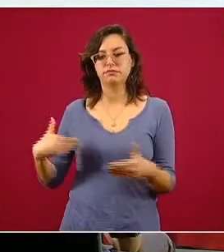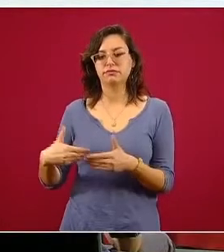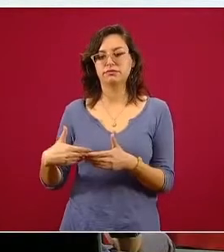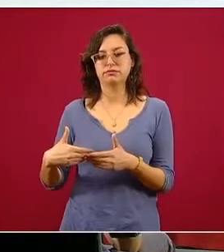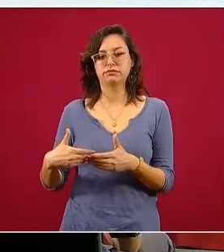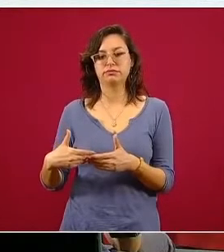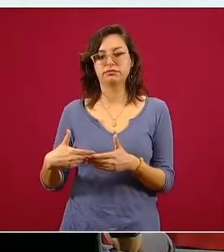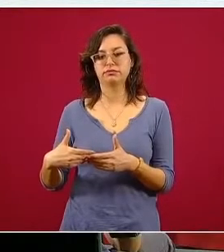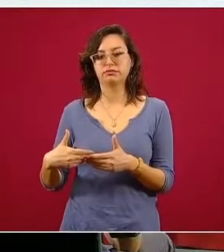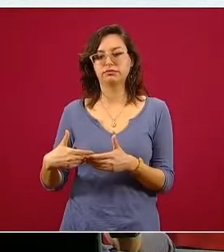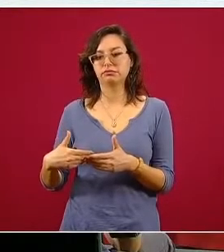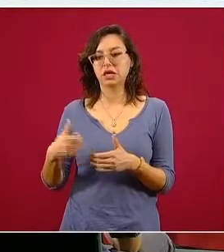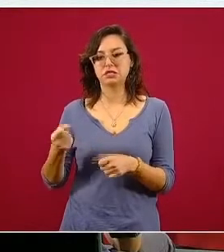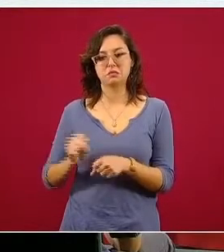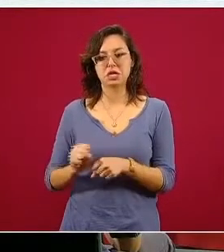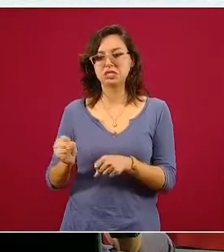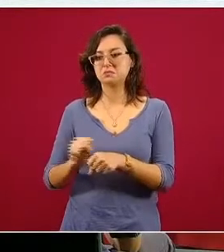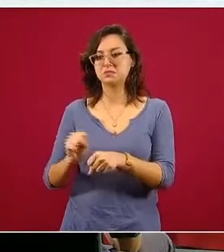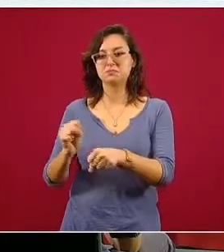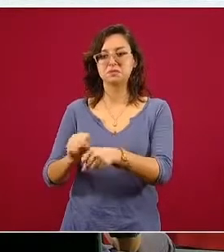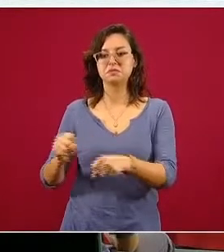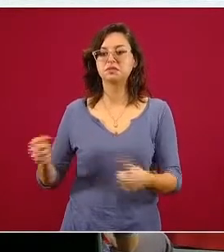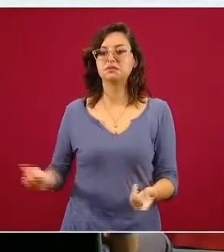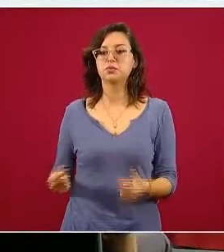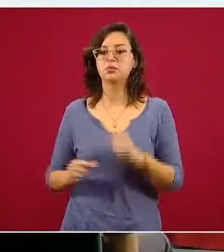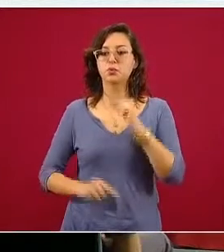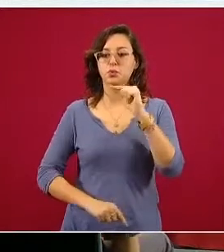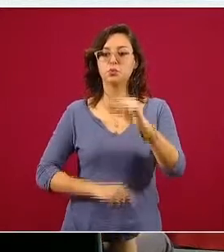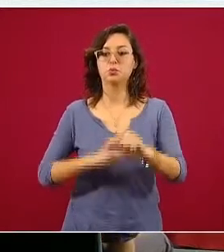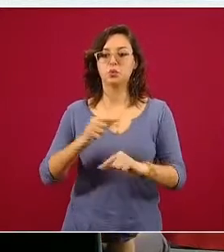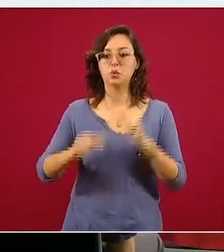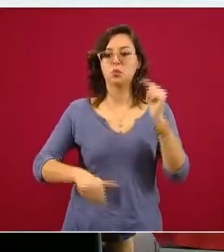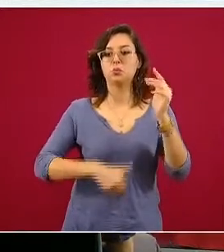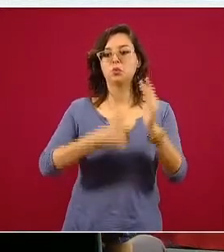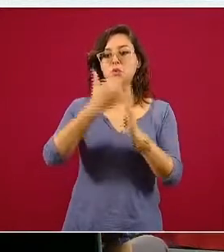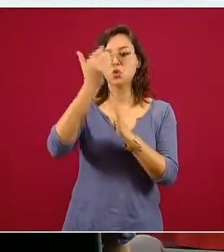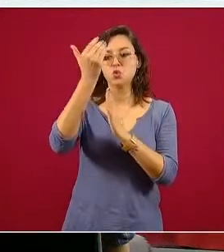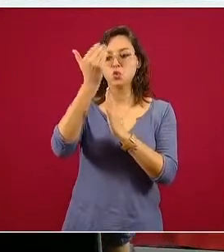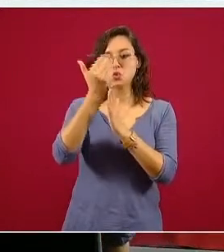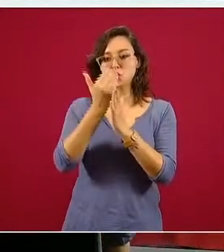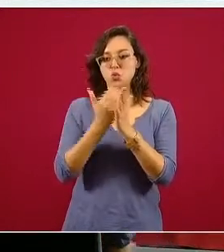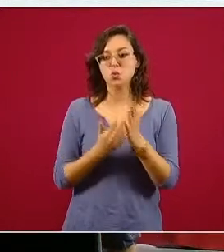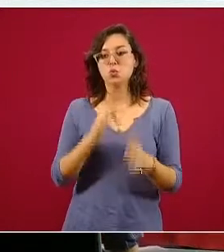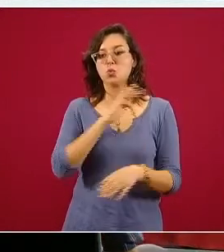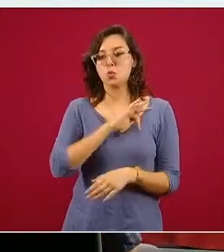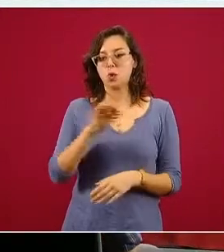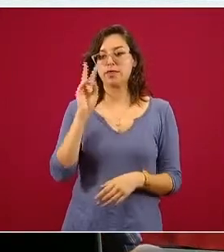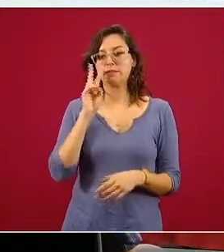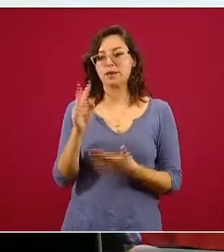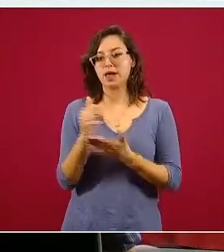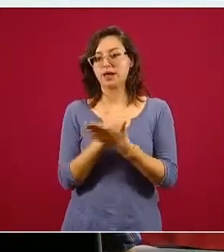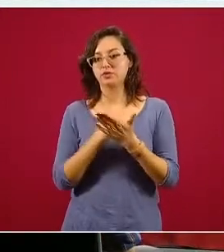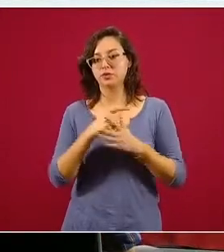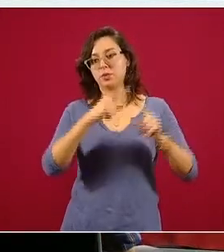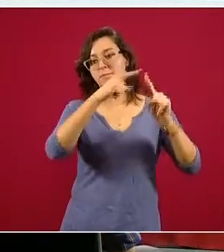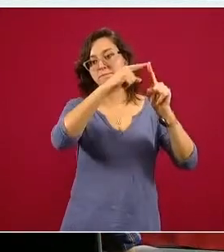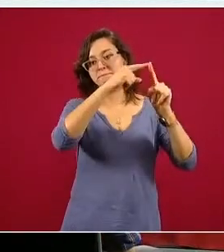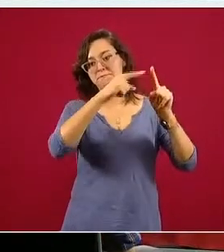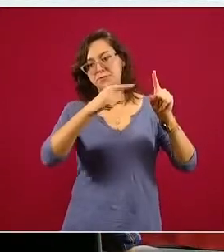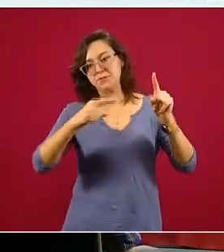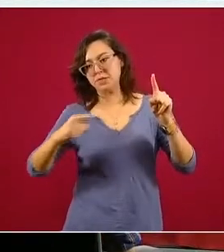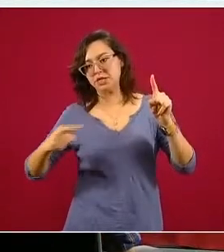las últimas semanas y que ha venido disminuyendo, como lo podemos ver en esta línea azul, que es precisamente la